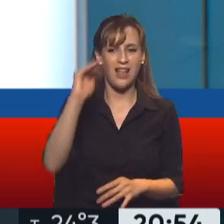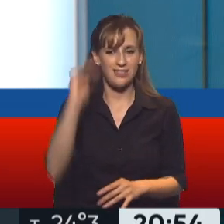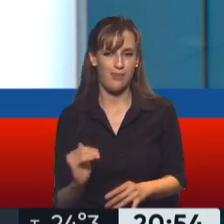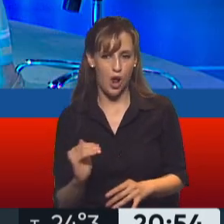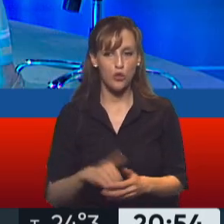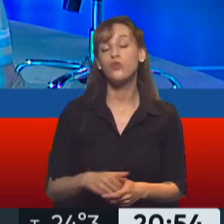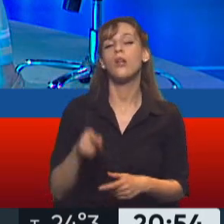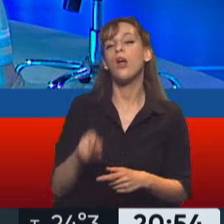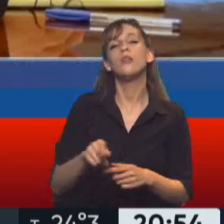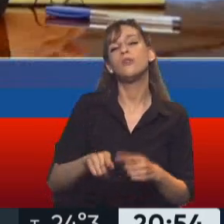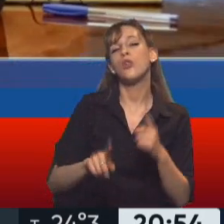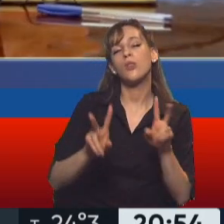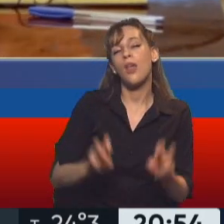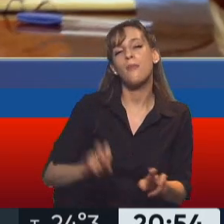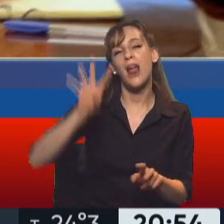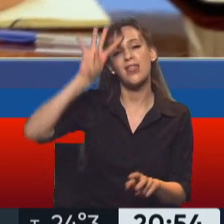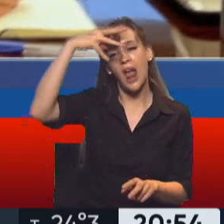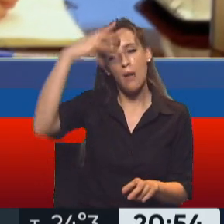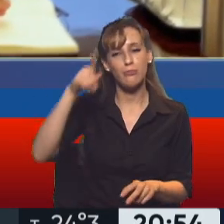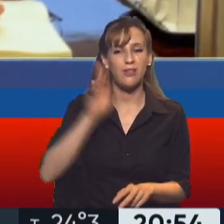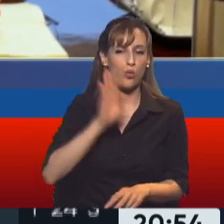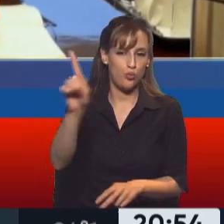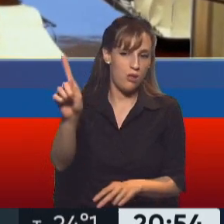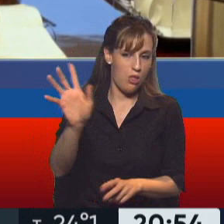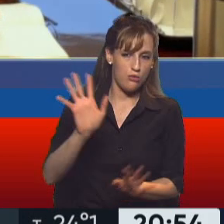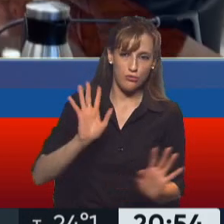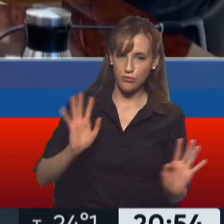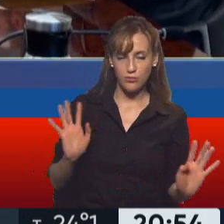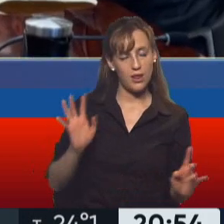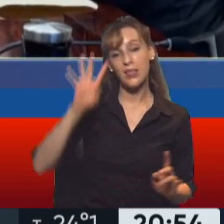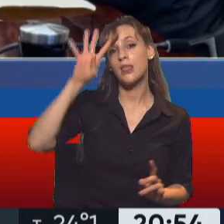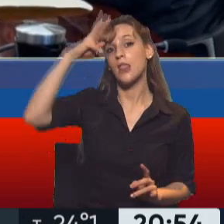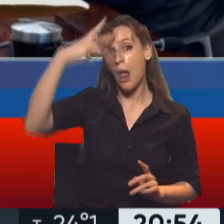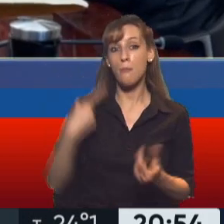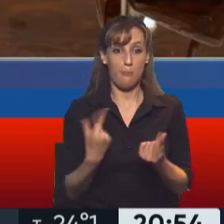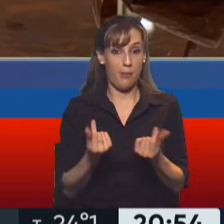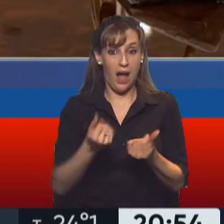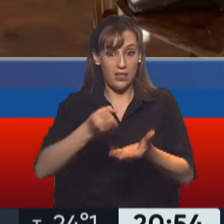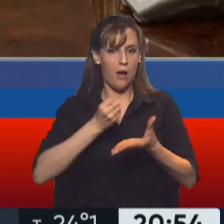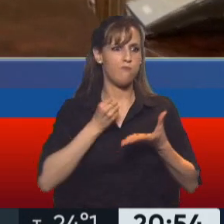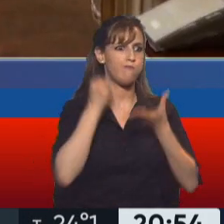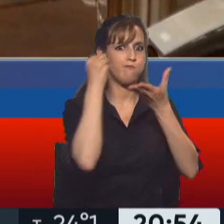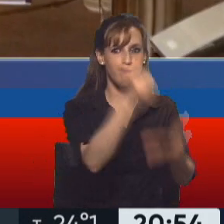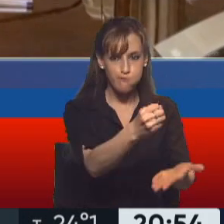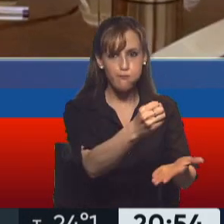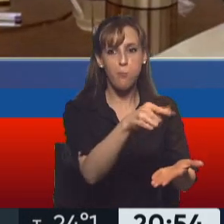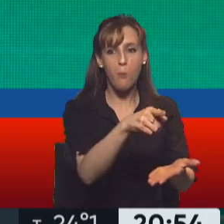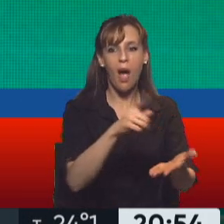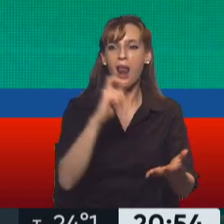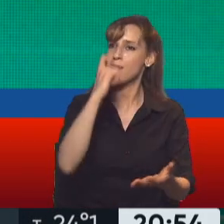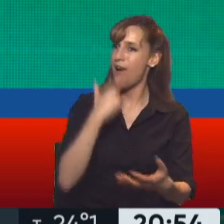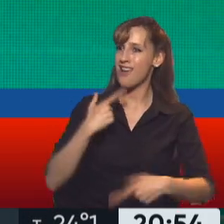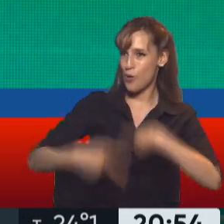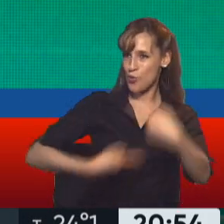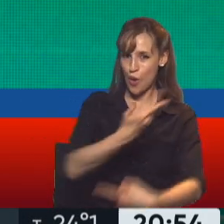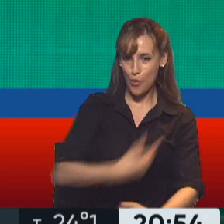situación política y geopolítica. Bueno, pero no está más Trump. Trump quería dar todo ese dinero para que Macri siguiera gobernando. Bien, vamos a ir a otro tema,